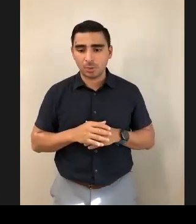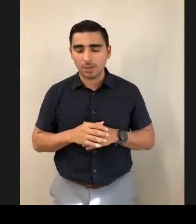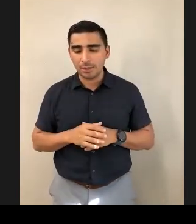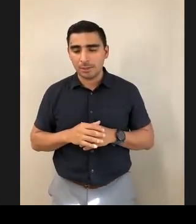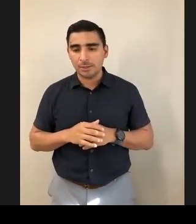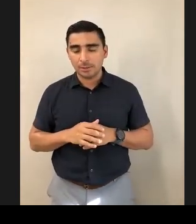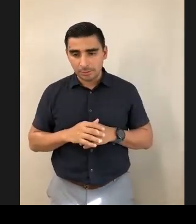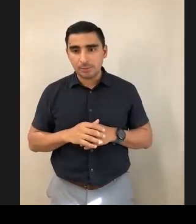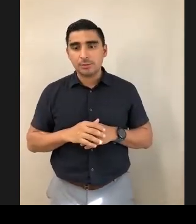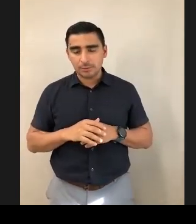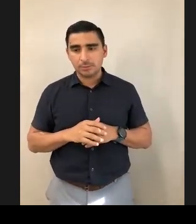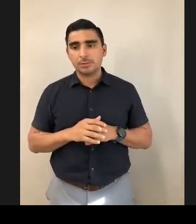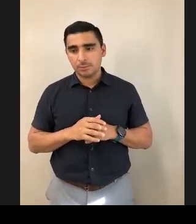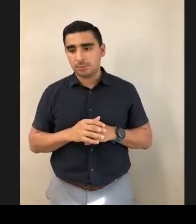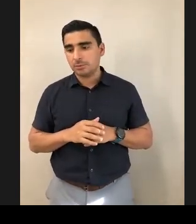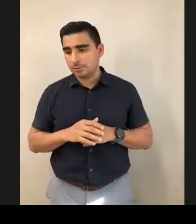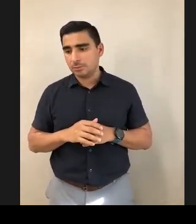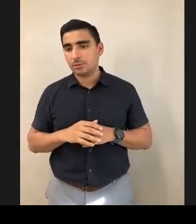Hay